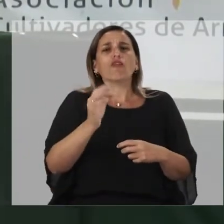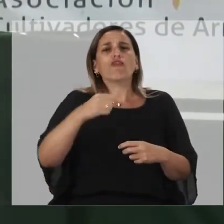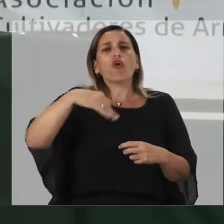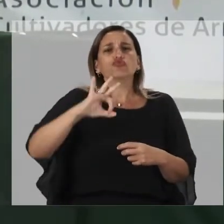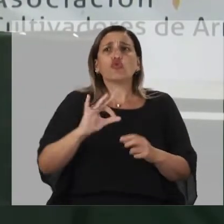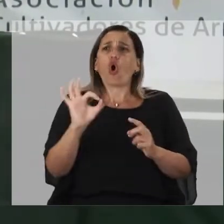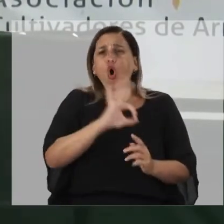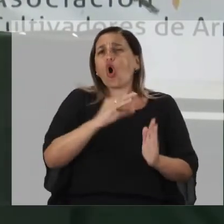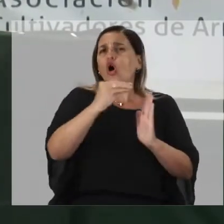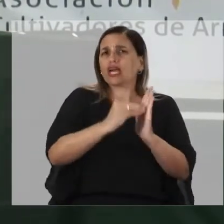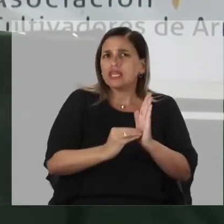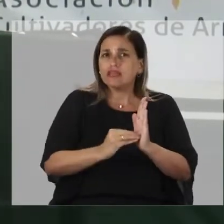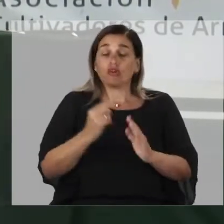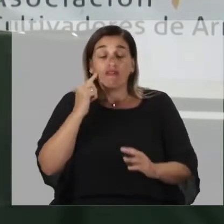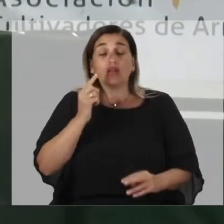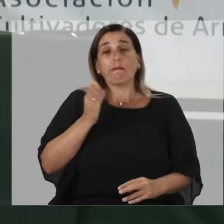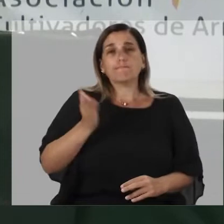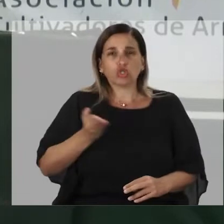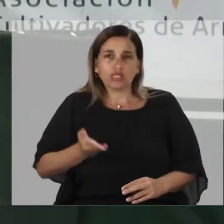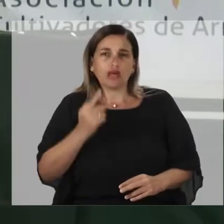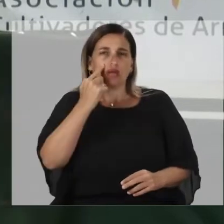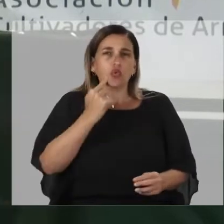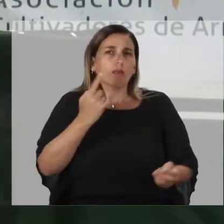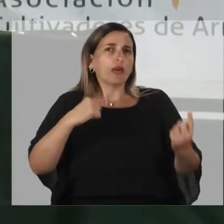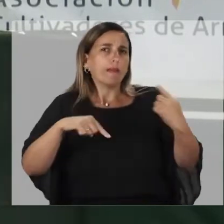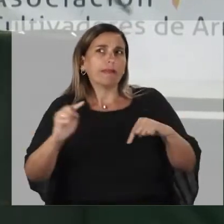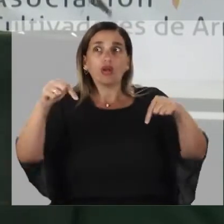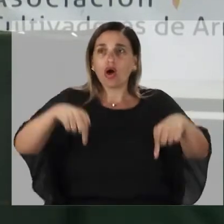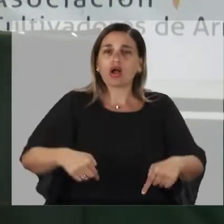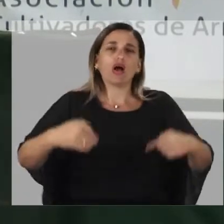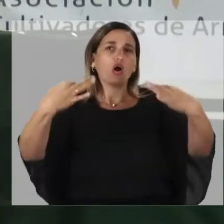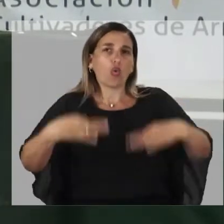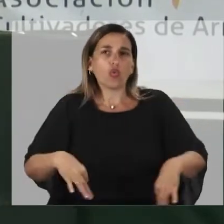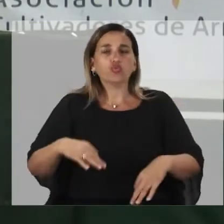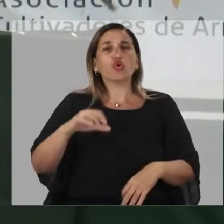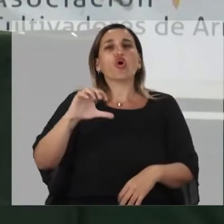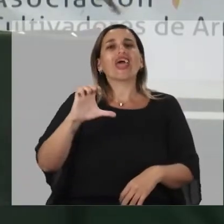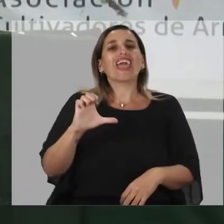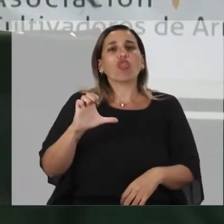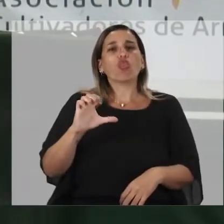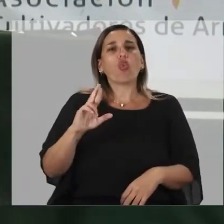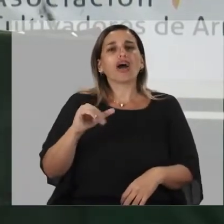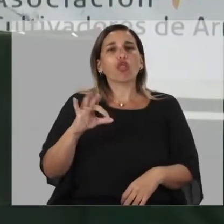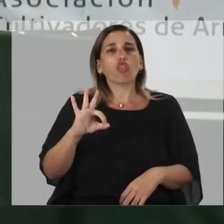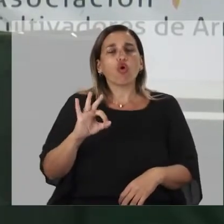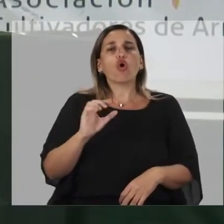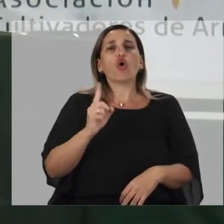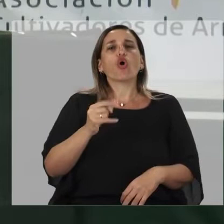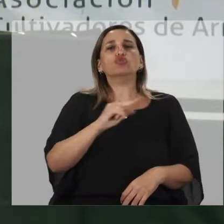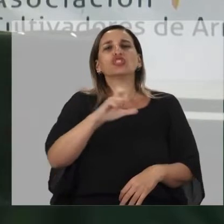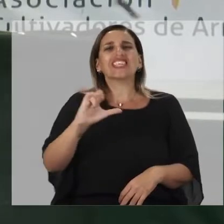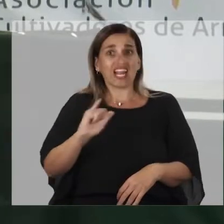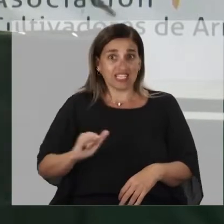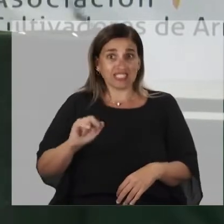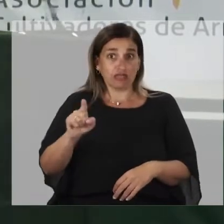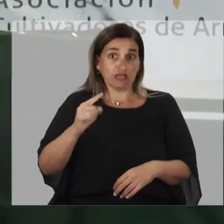o si leo algunos registros, me voy a quedar en número. Ahora, anda por acá Eduardo González de Rincón,